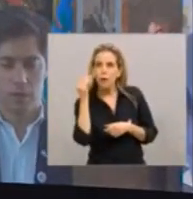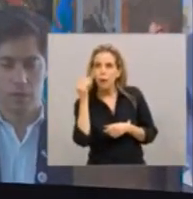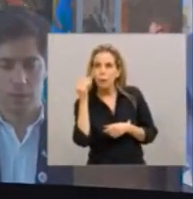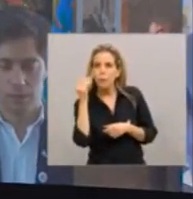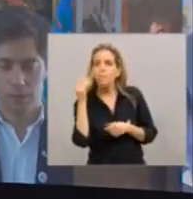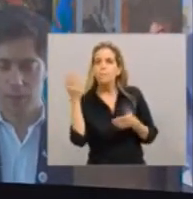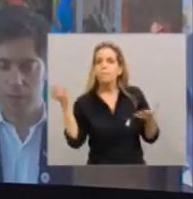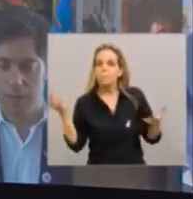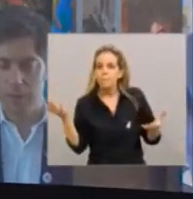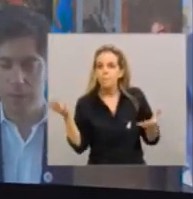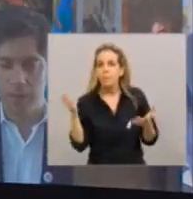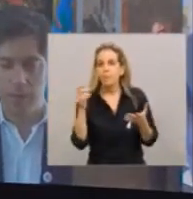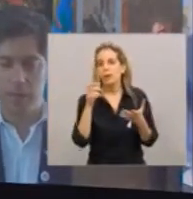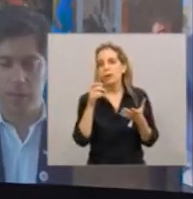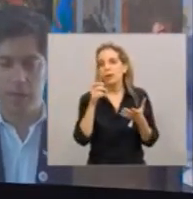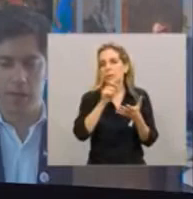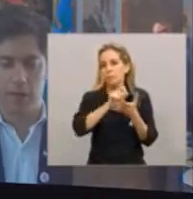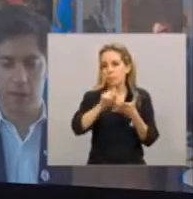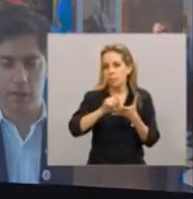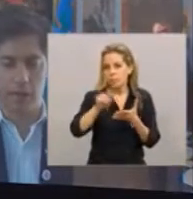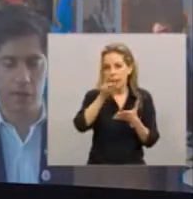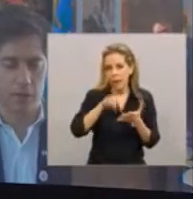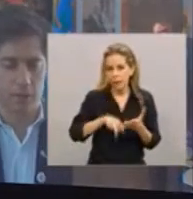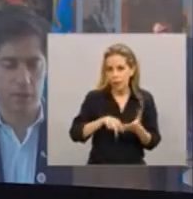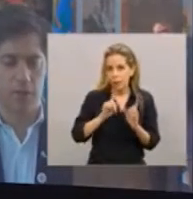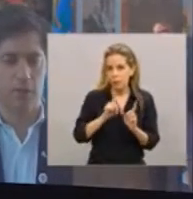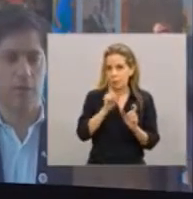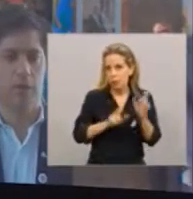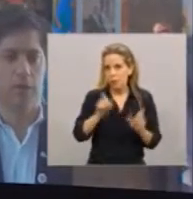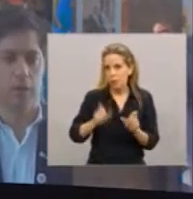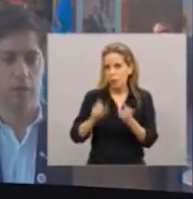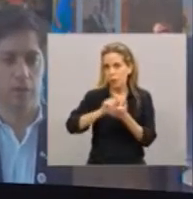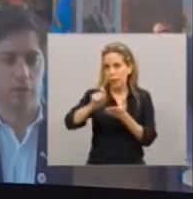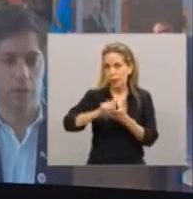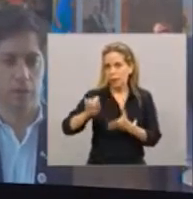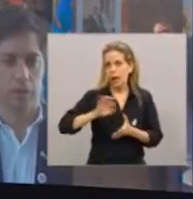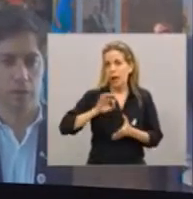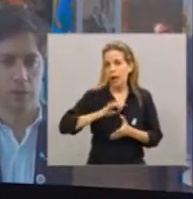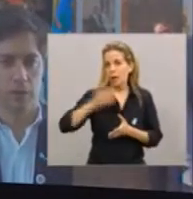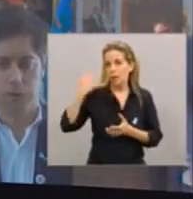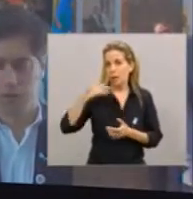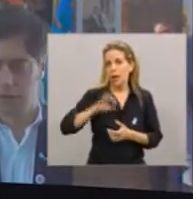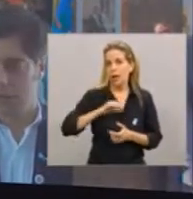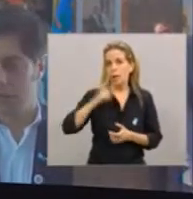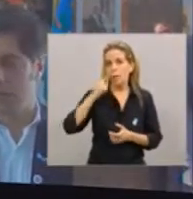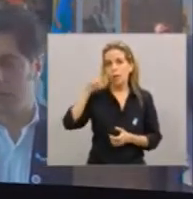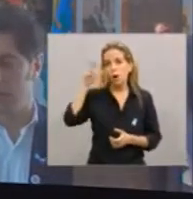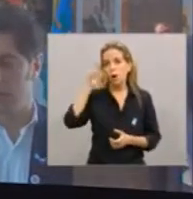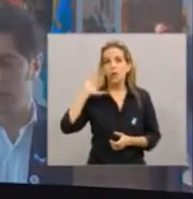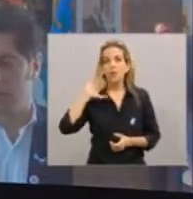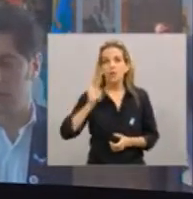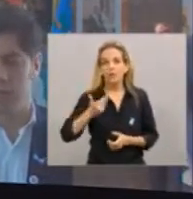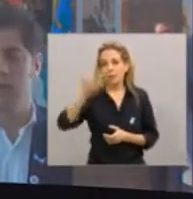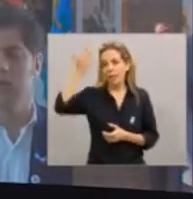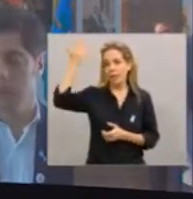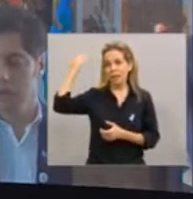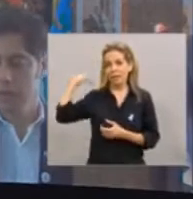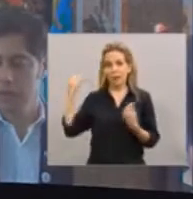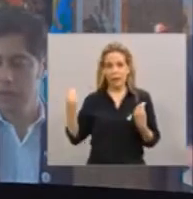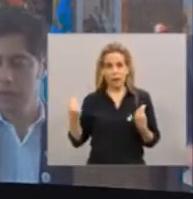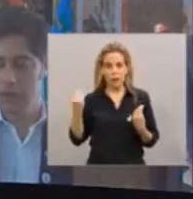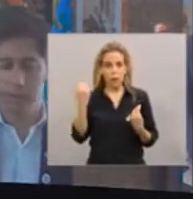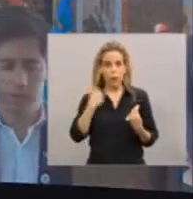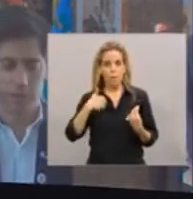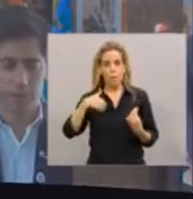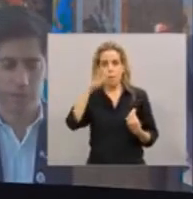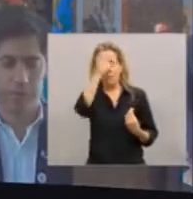grandes hombres de la argentina el gran 1816 la argentina en ese momento era una nación en